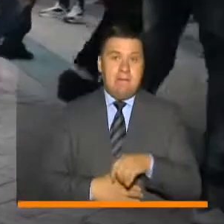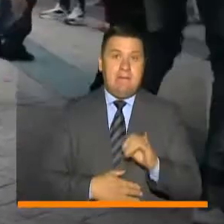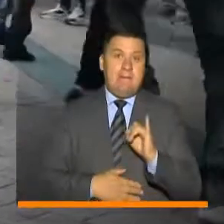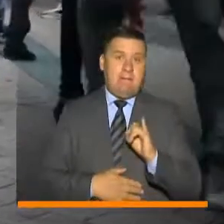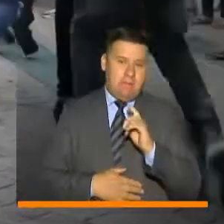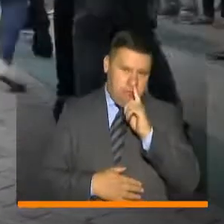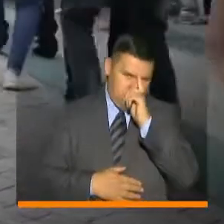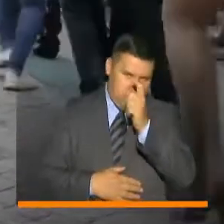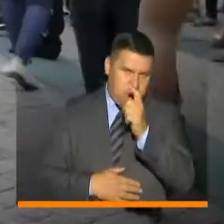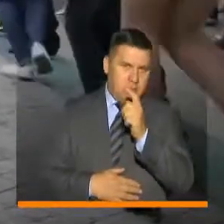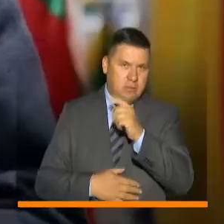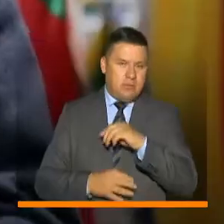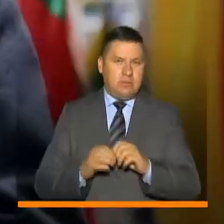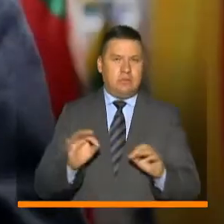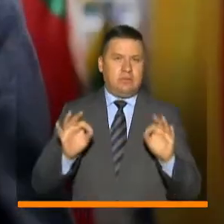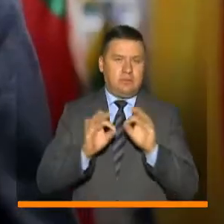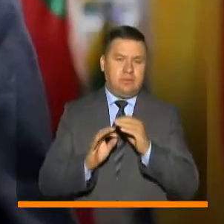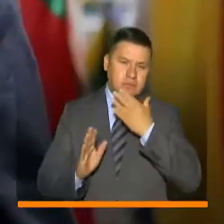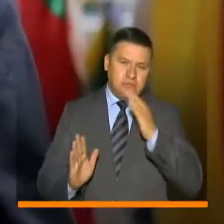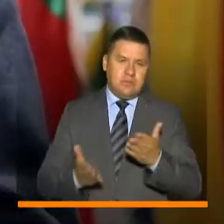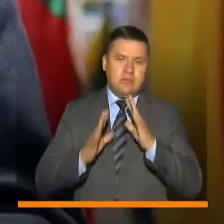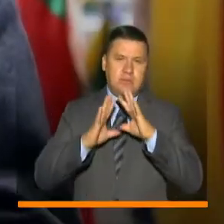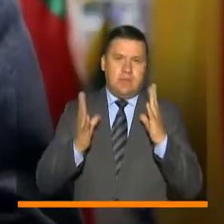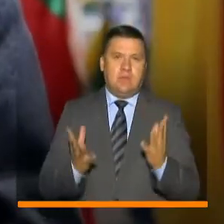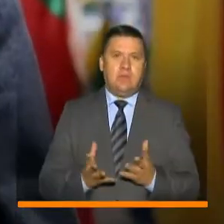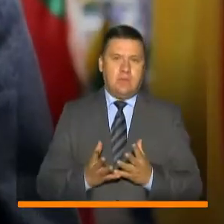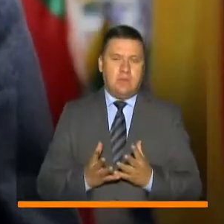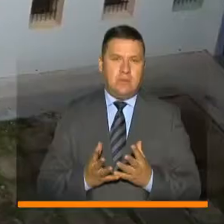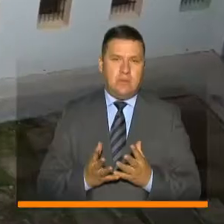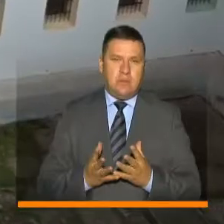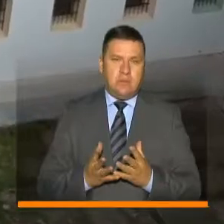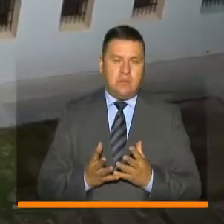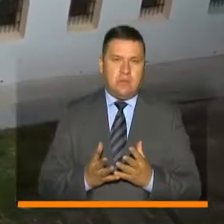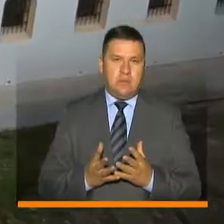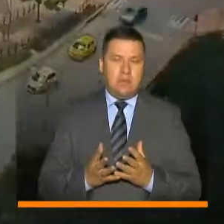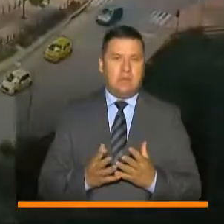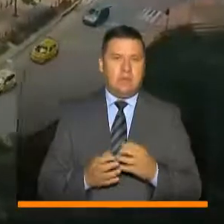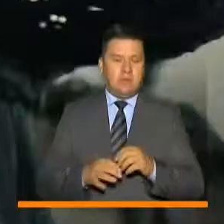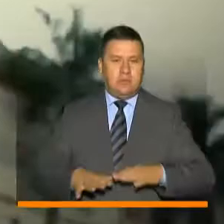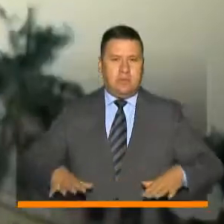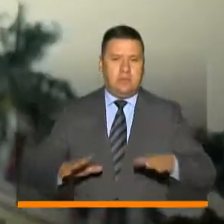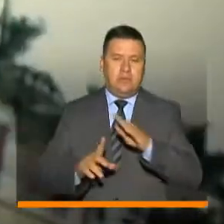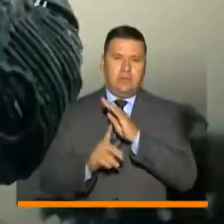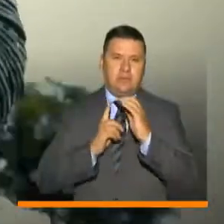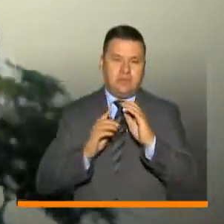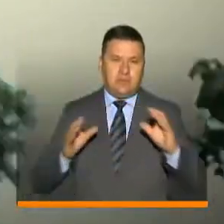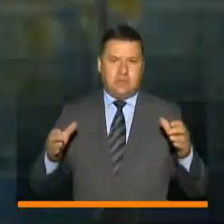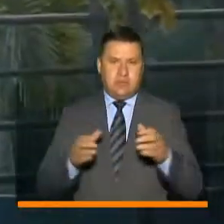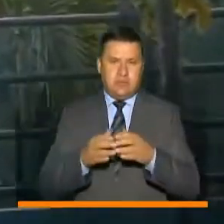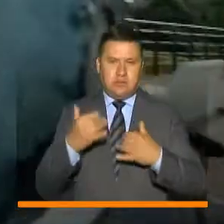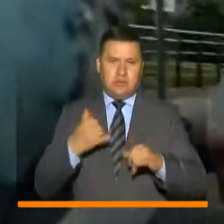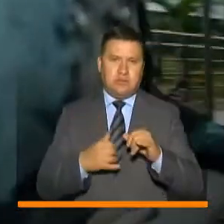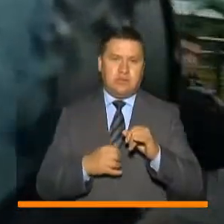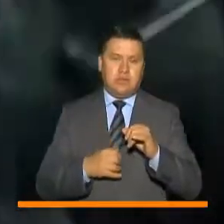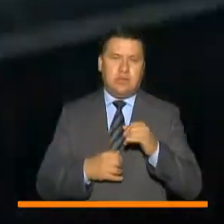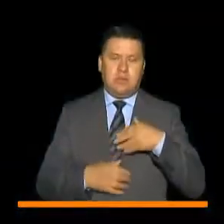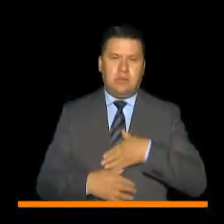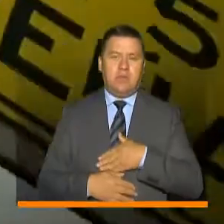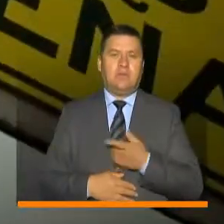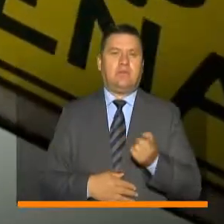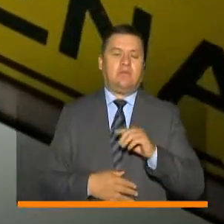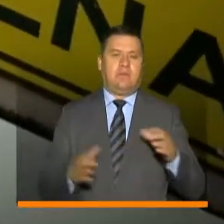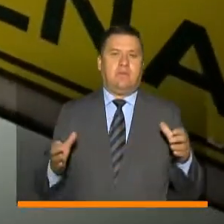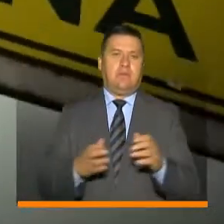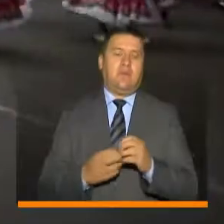merece tener un distrito creativo como los mejores del mundo, con infraestructura como el Panóptico, con espacios culturales como el Parque Simón Bolívar.